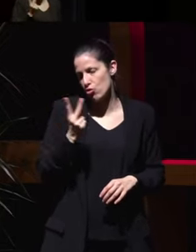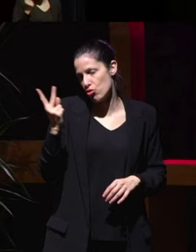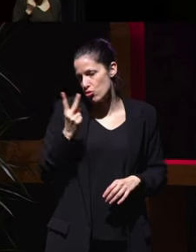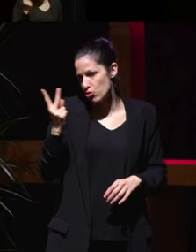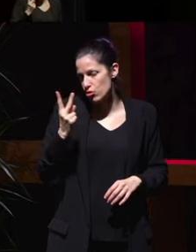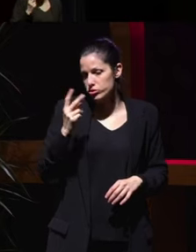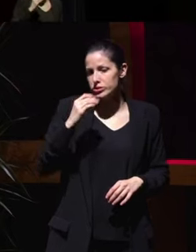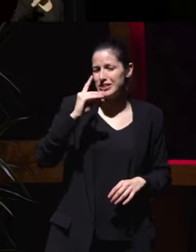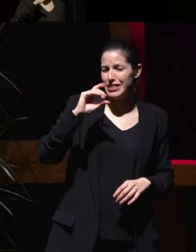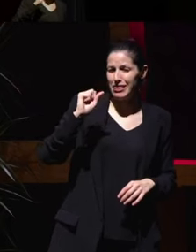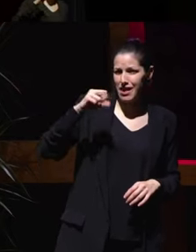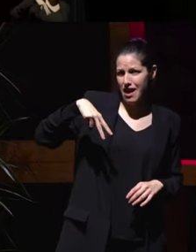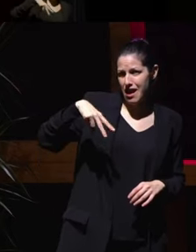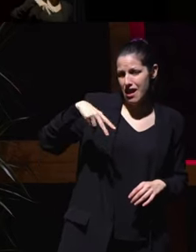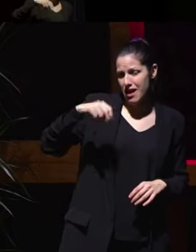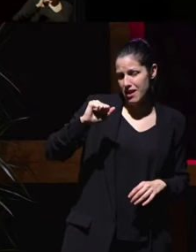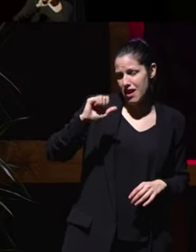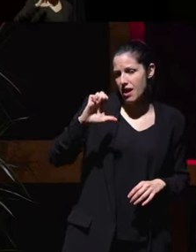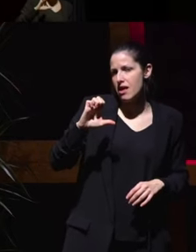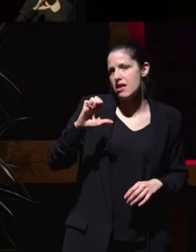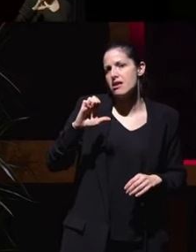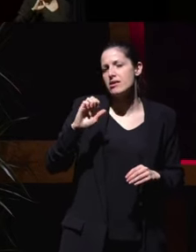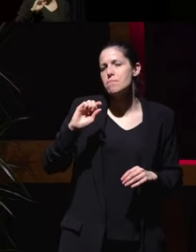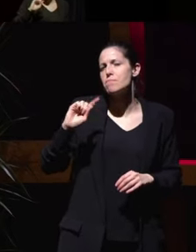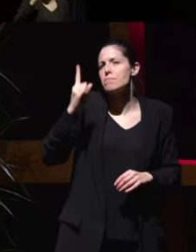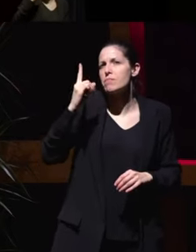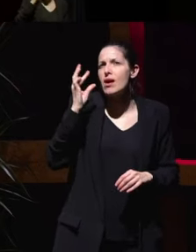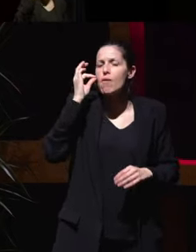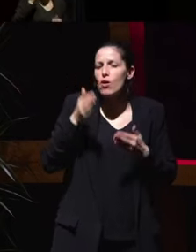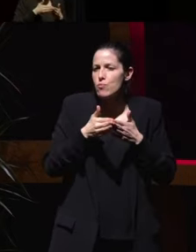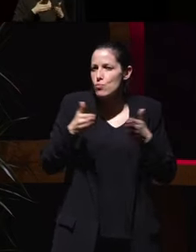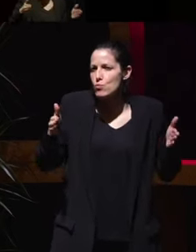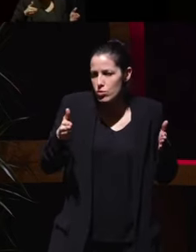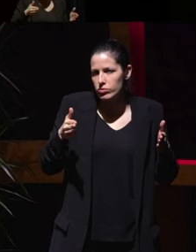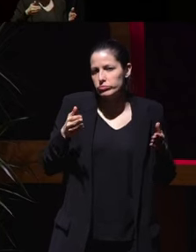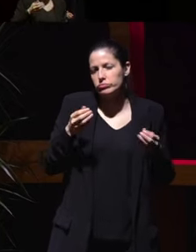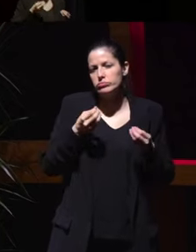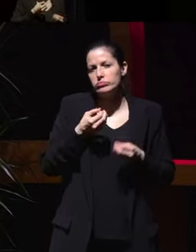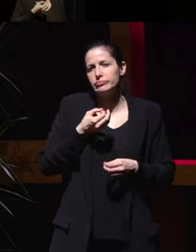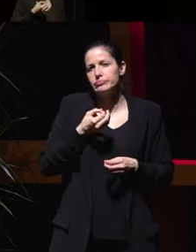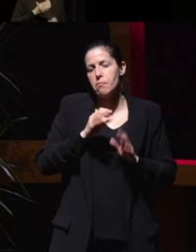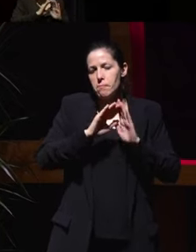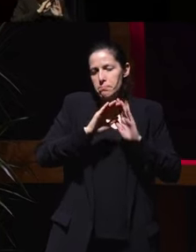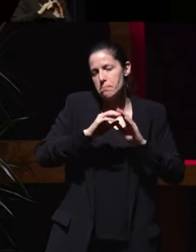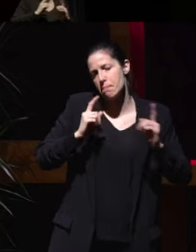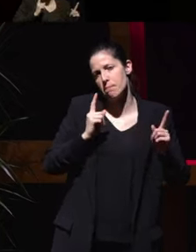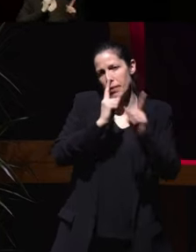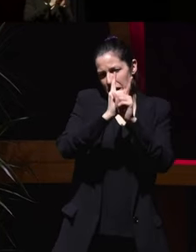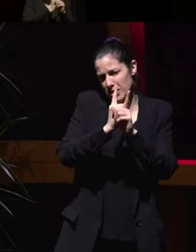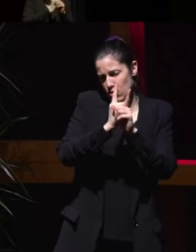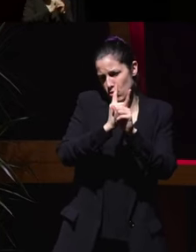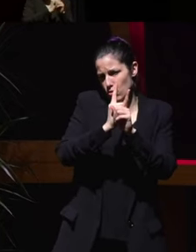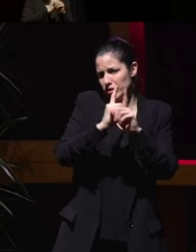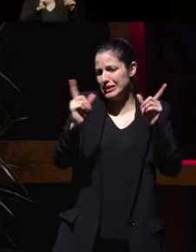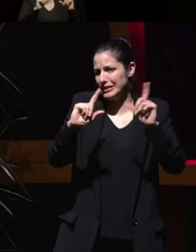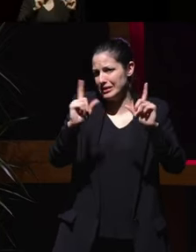Danae Boronat foi a primeira muller en narrar un partido de primeira división para a televisión. A primeira muller